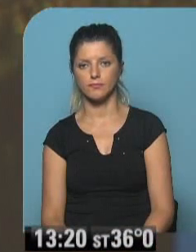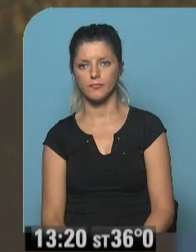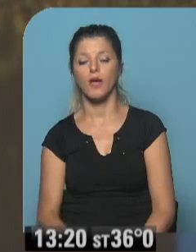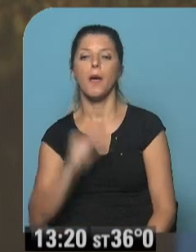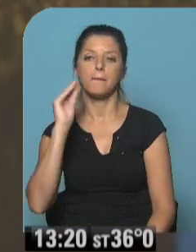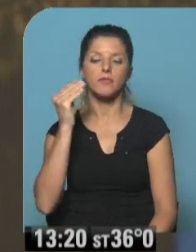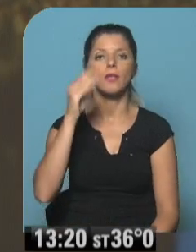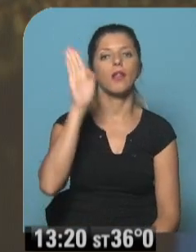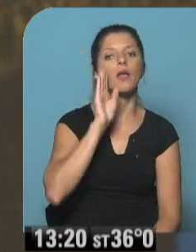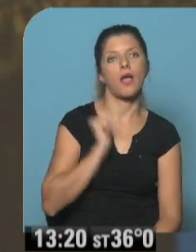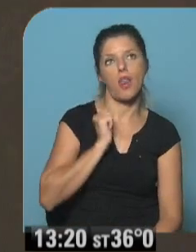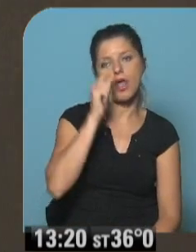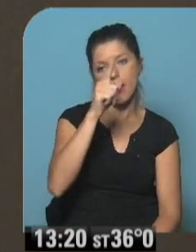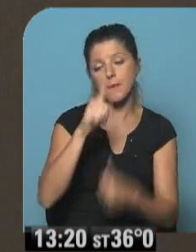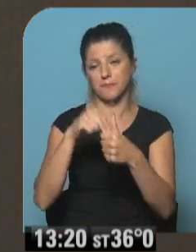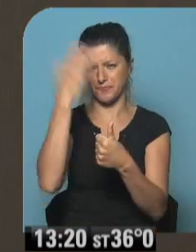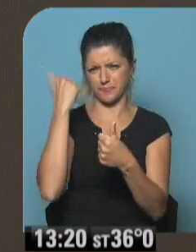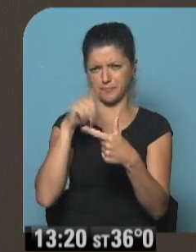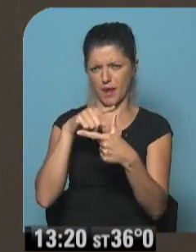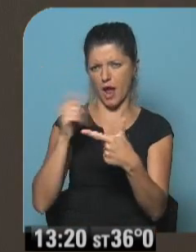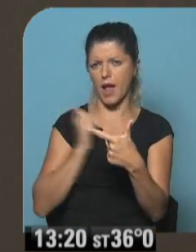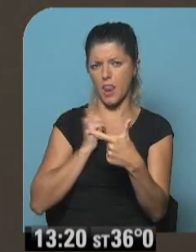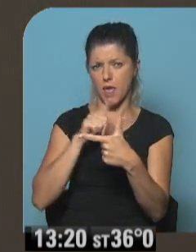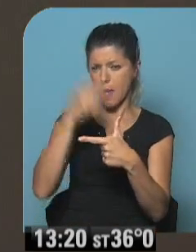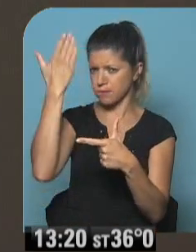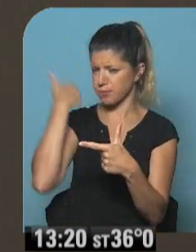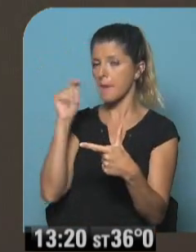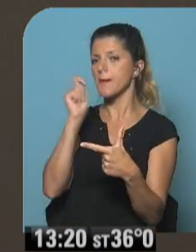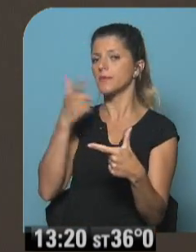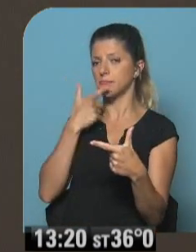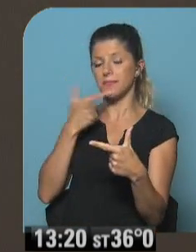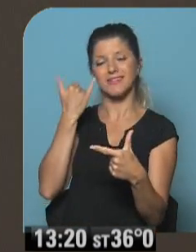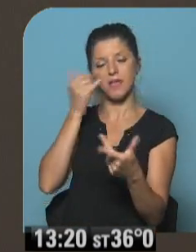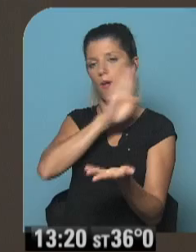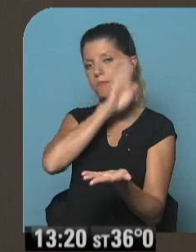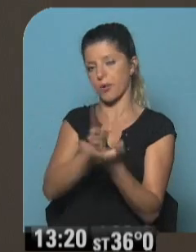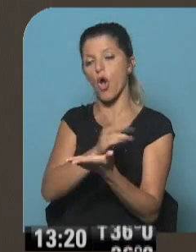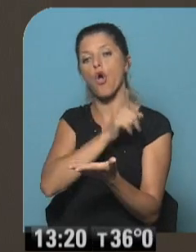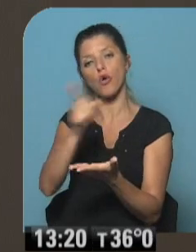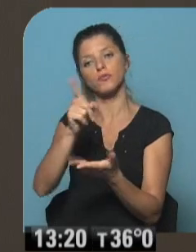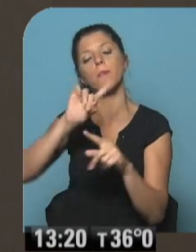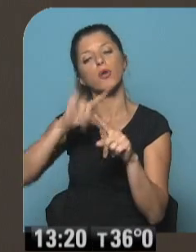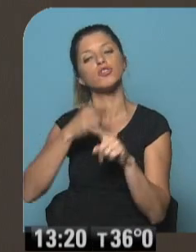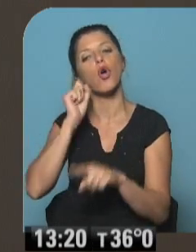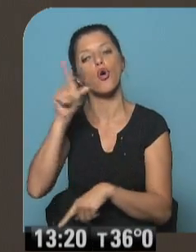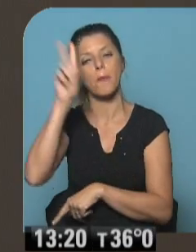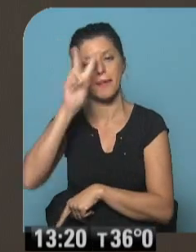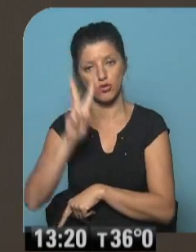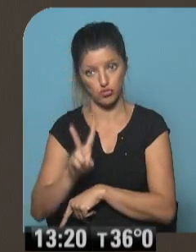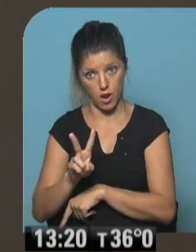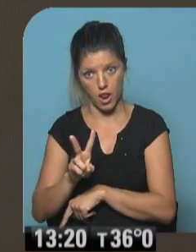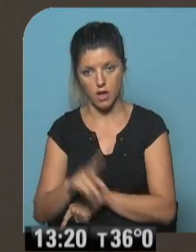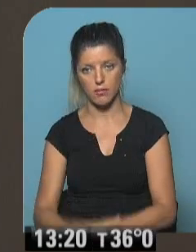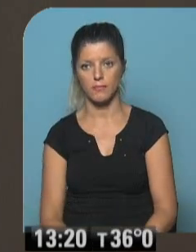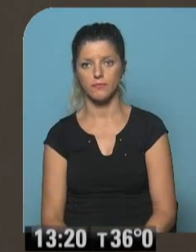Brasil, Canadá que en septiembre había impuesto sanciones individuales a funcionarios del gobierno de Nicolás